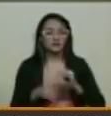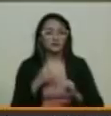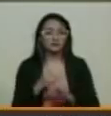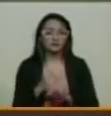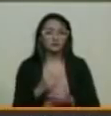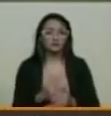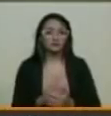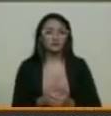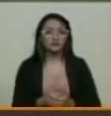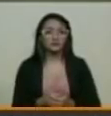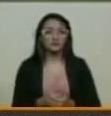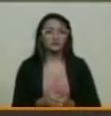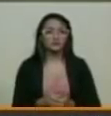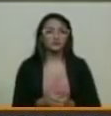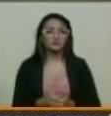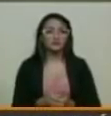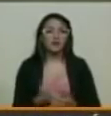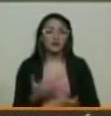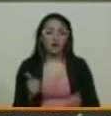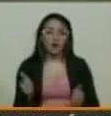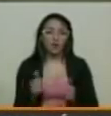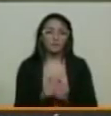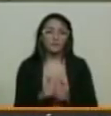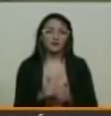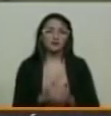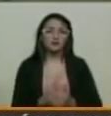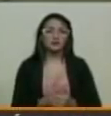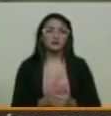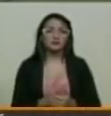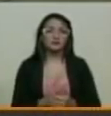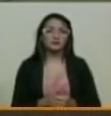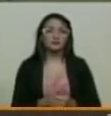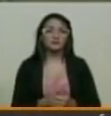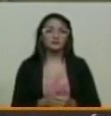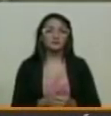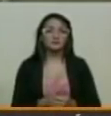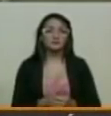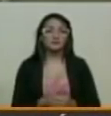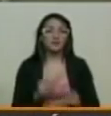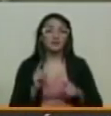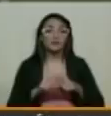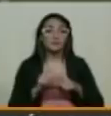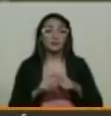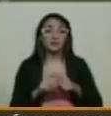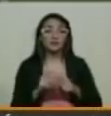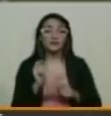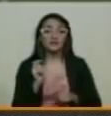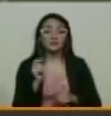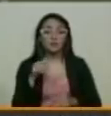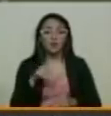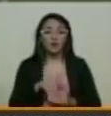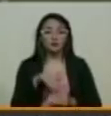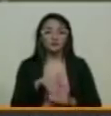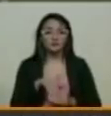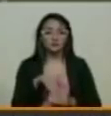por supuesto tendremos a nuestros acompañantes en una de acuerdo a lo que es el tipo de elección.